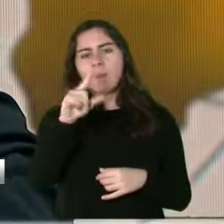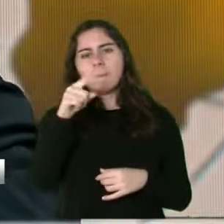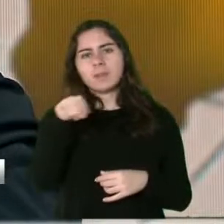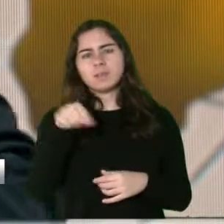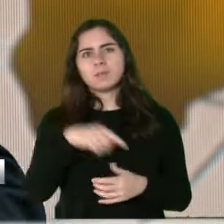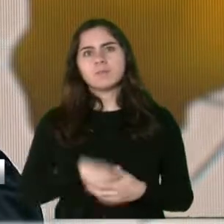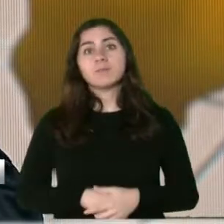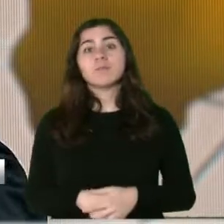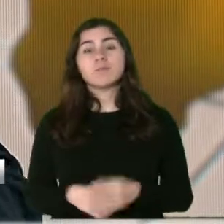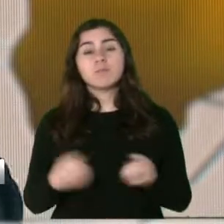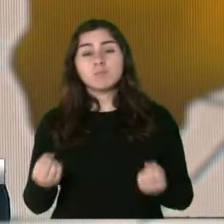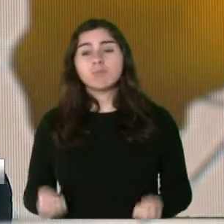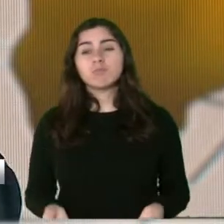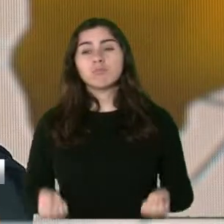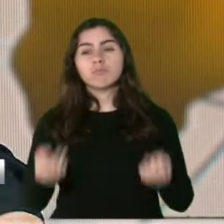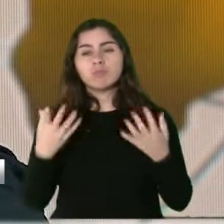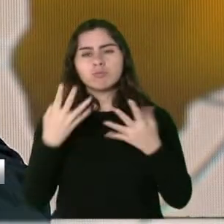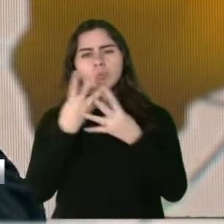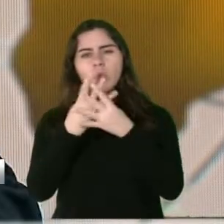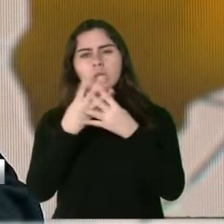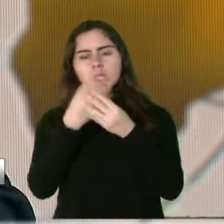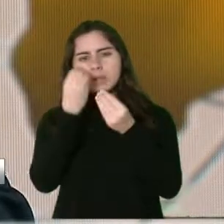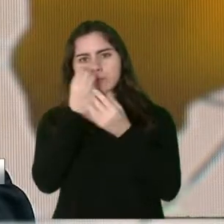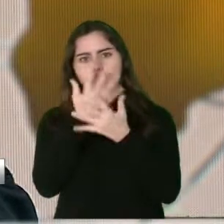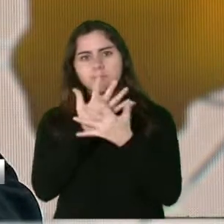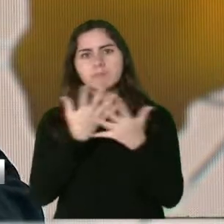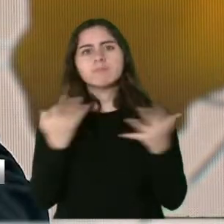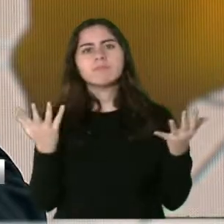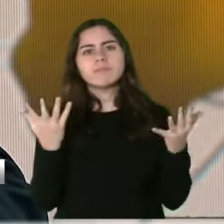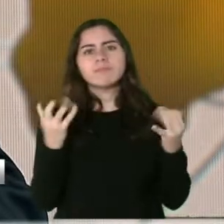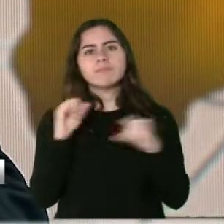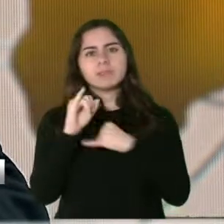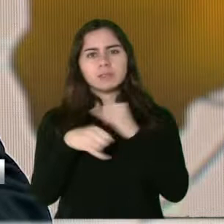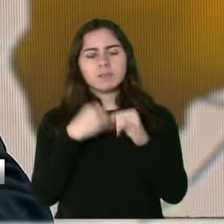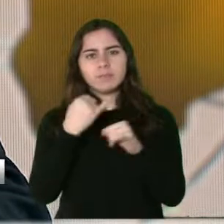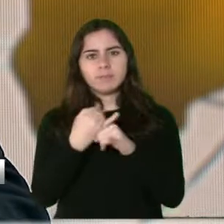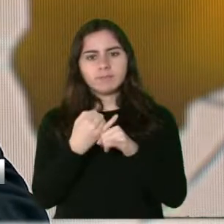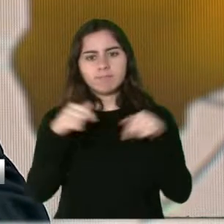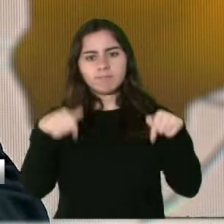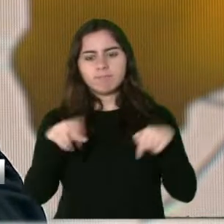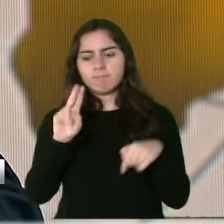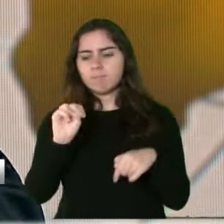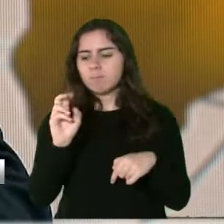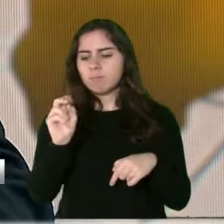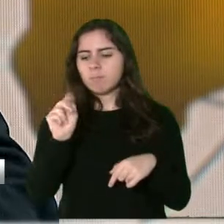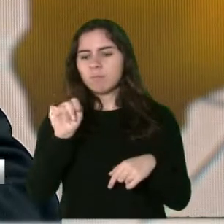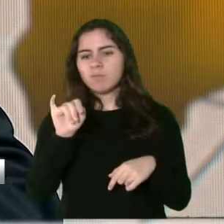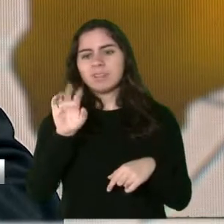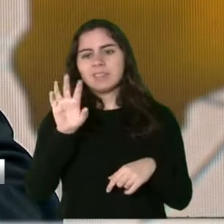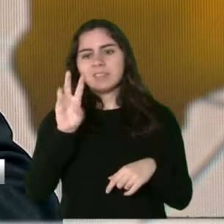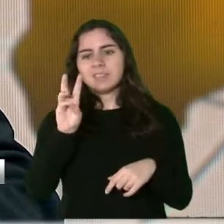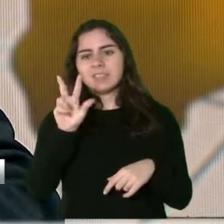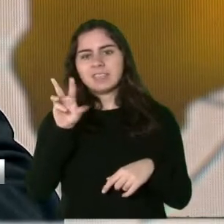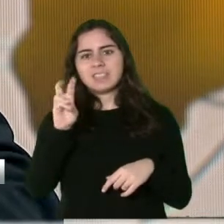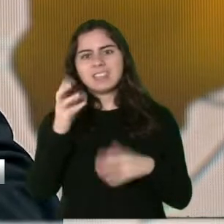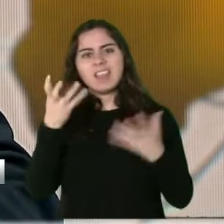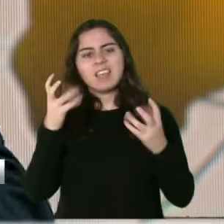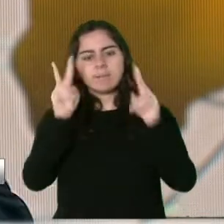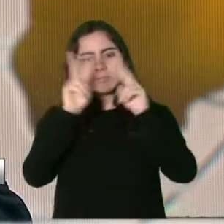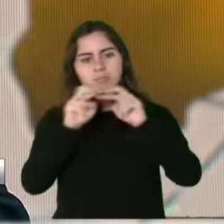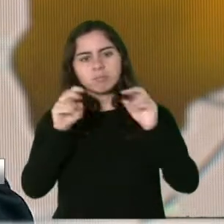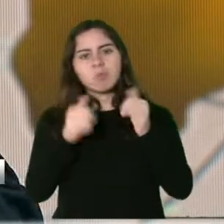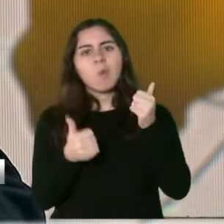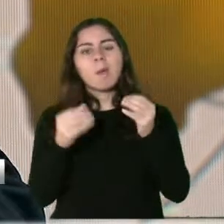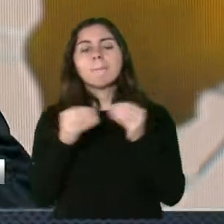Son muchas las noticias que se desarrollan, como hemos visto a nivel internacional, y Noticias 360 queremos analizar algunas más relevantes. Es muy grato